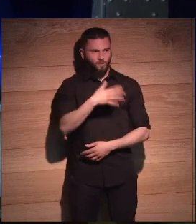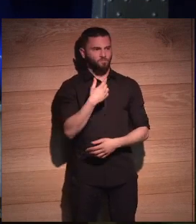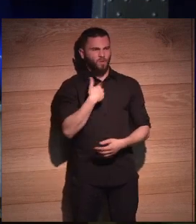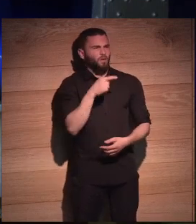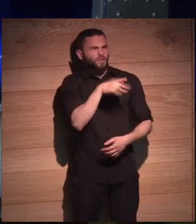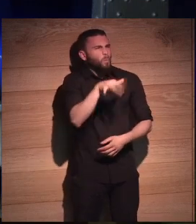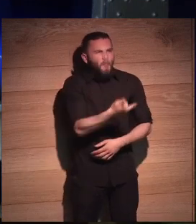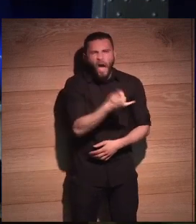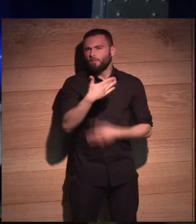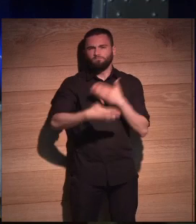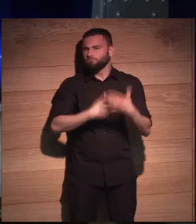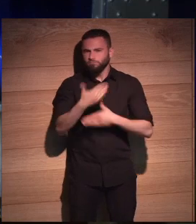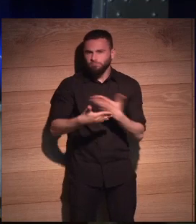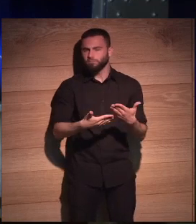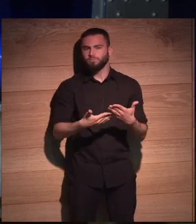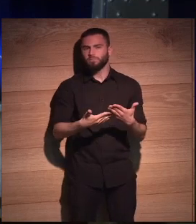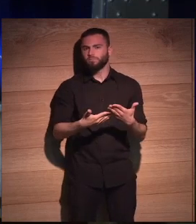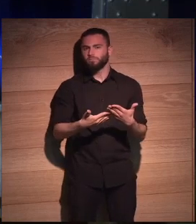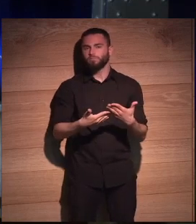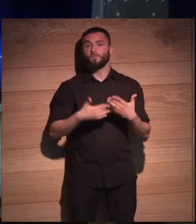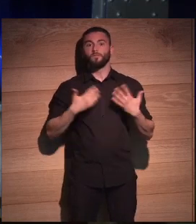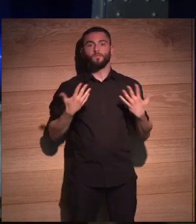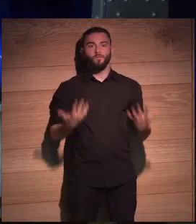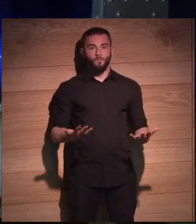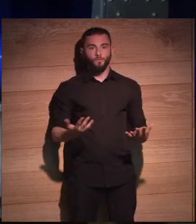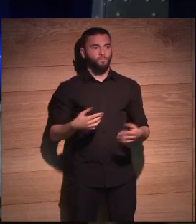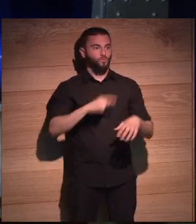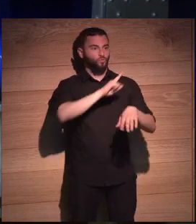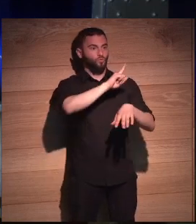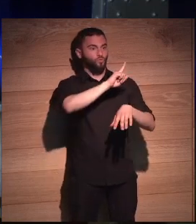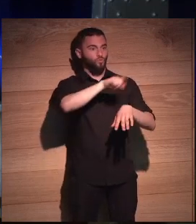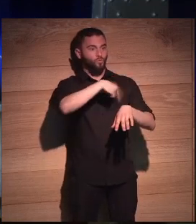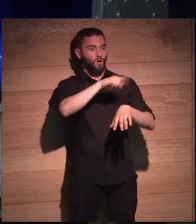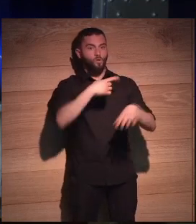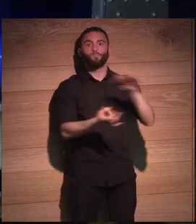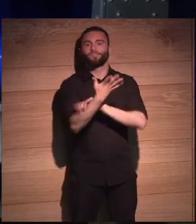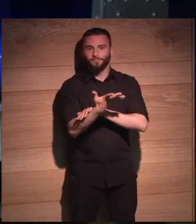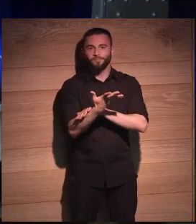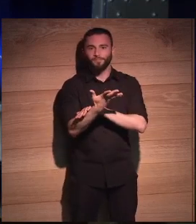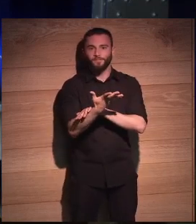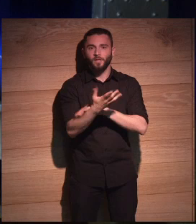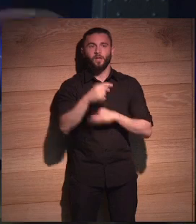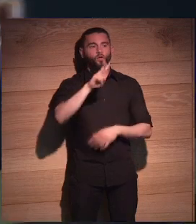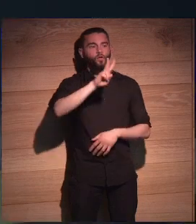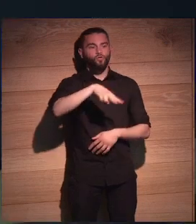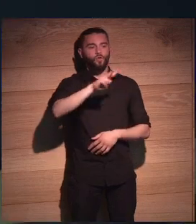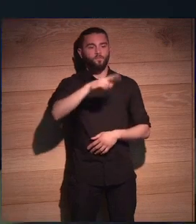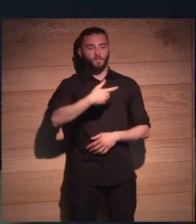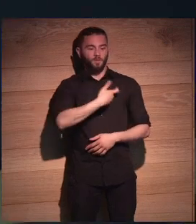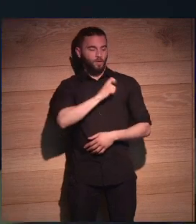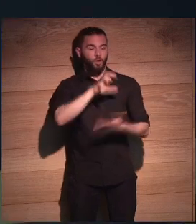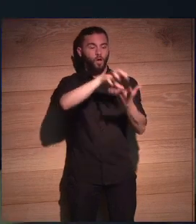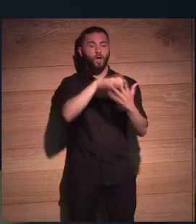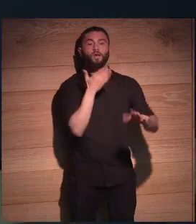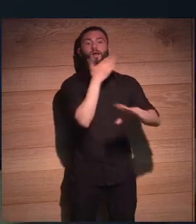dando no sé qué, todo esto en el término de 1 hora. Pues 2 meses de ir 3 veces a una